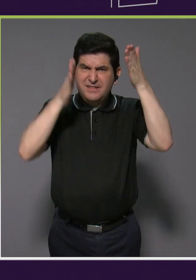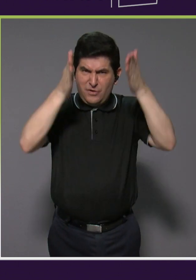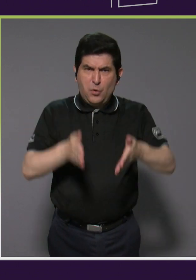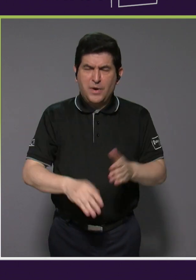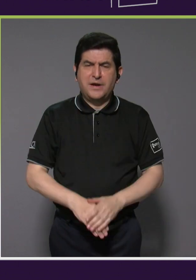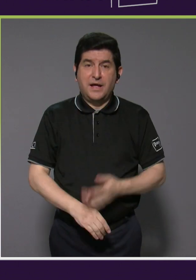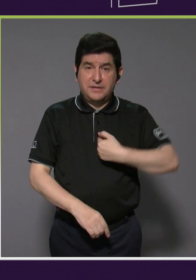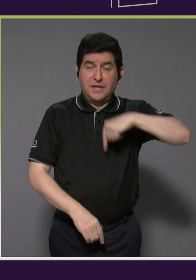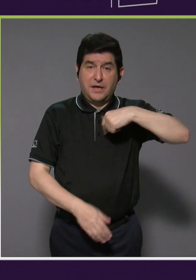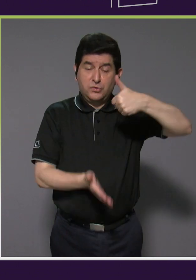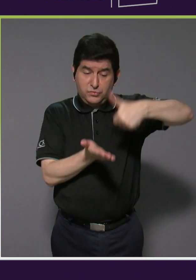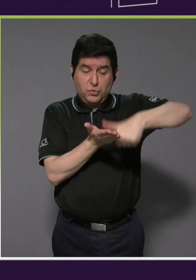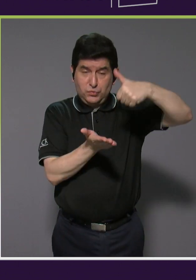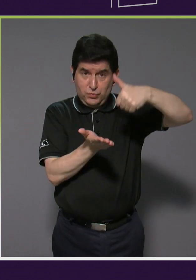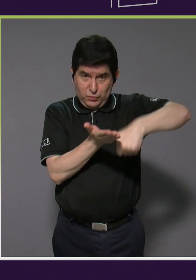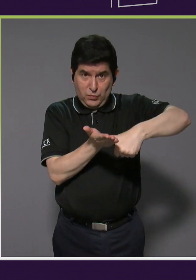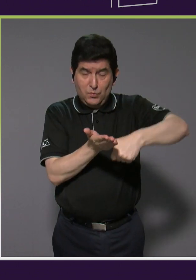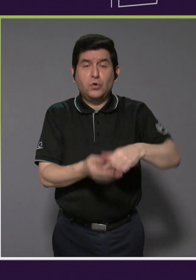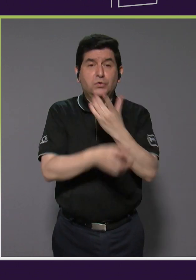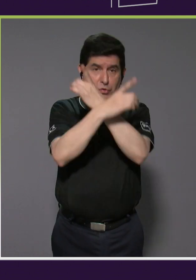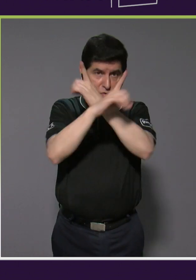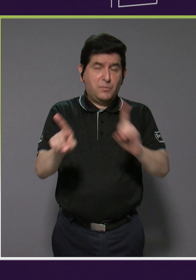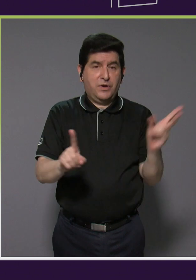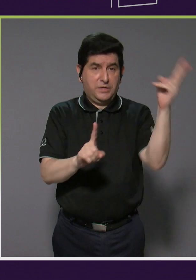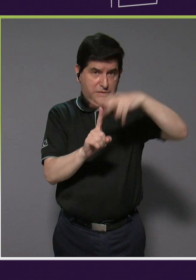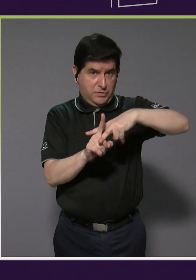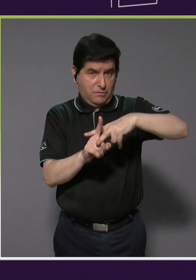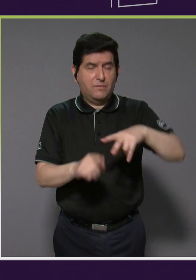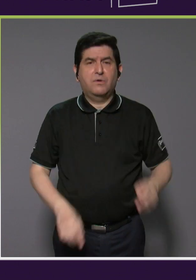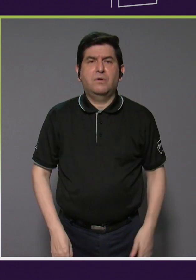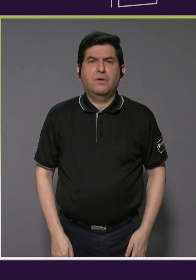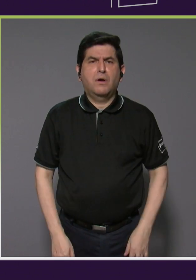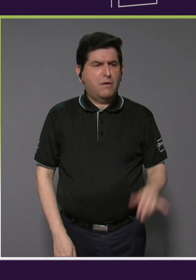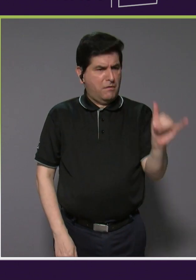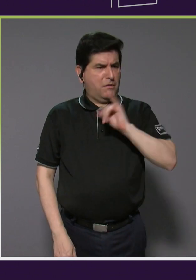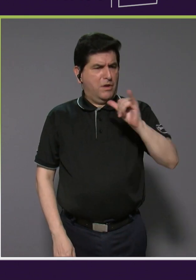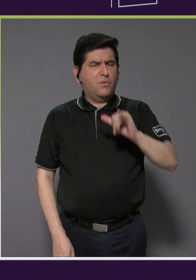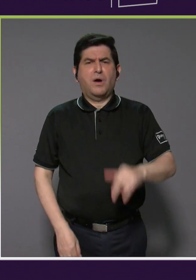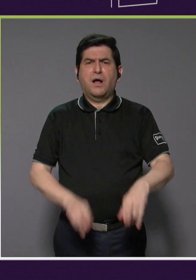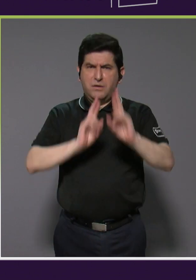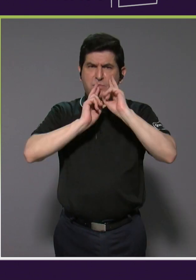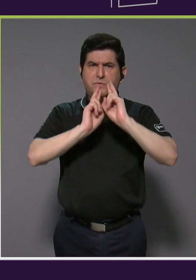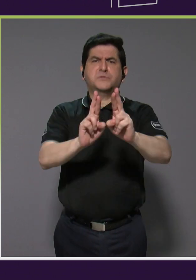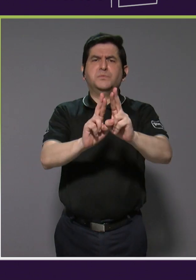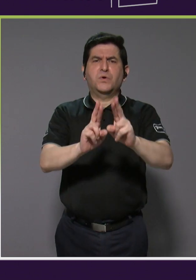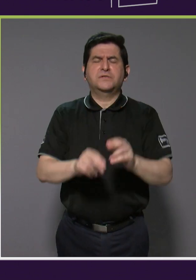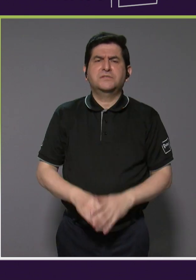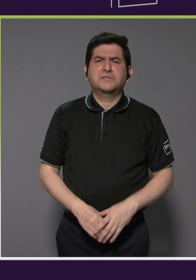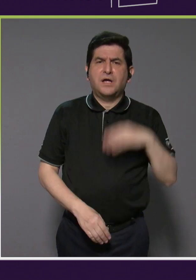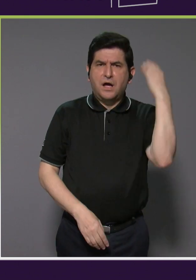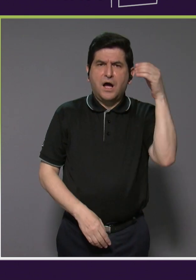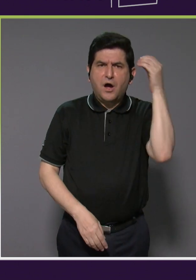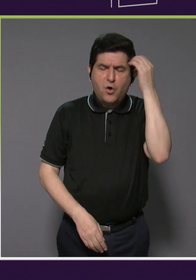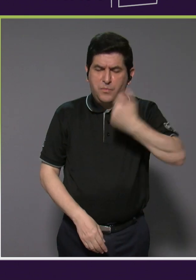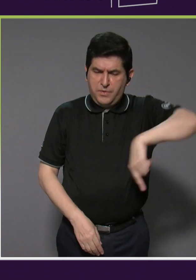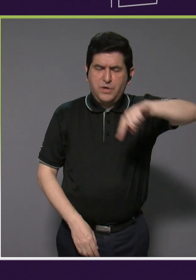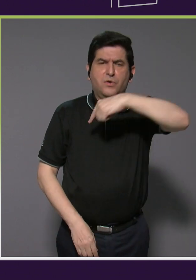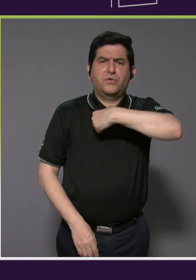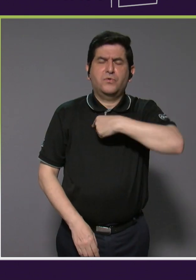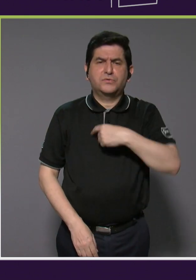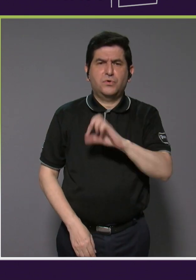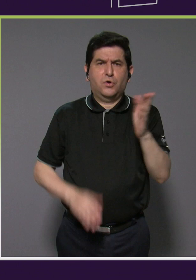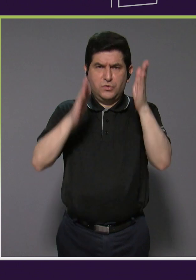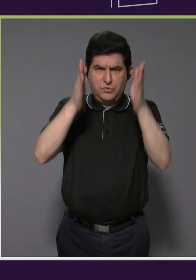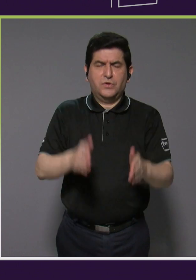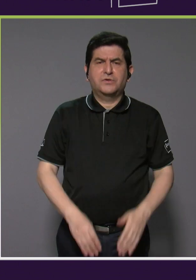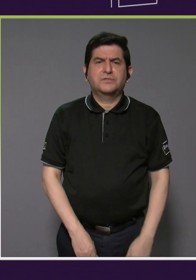que elegimos de manera democrática, pues que también respondan a la opinión que tenemos como costarricenses.